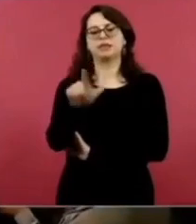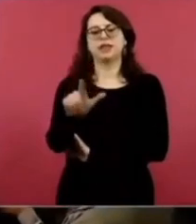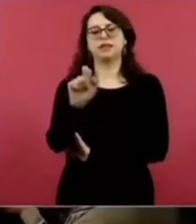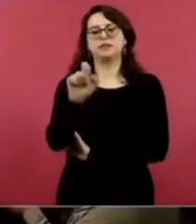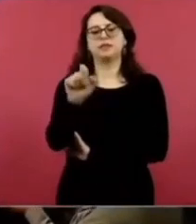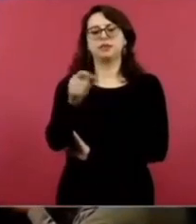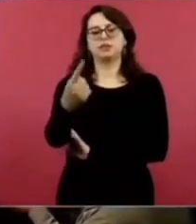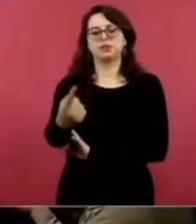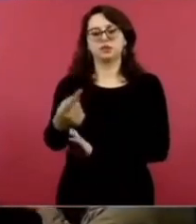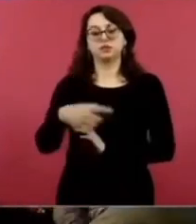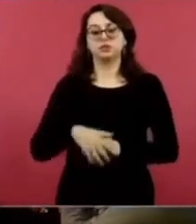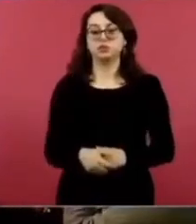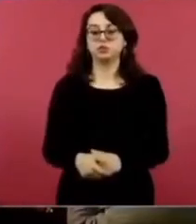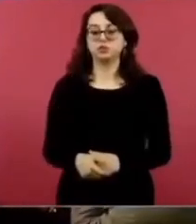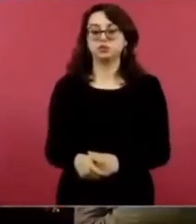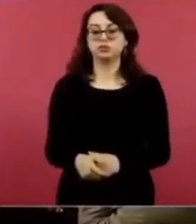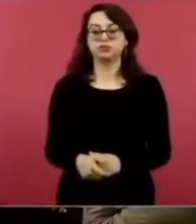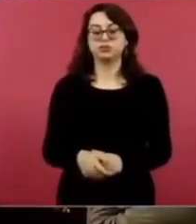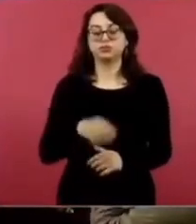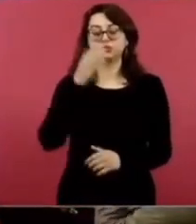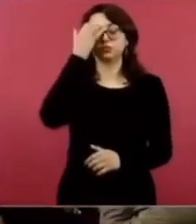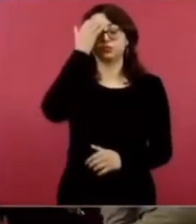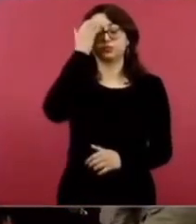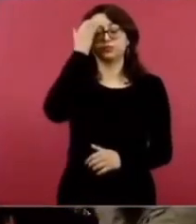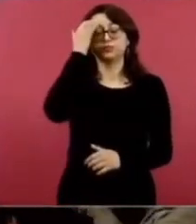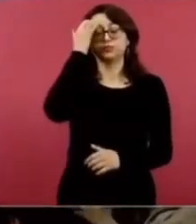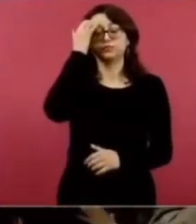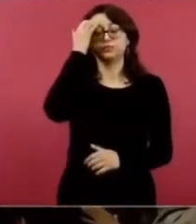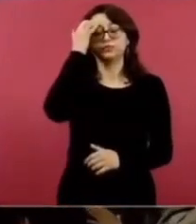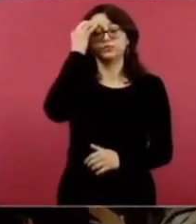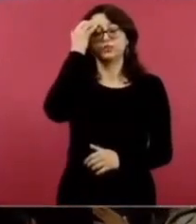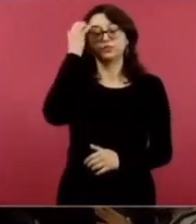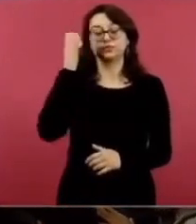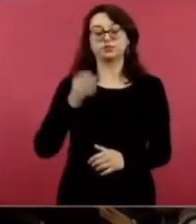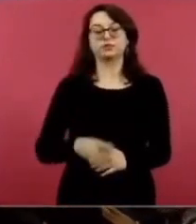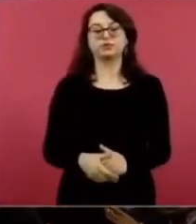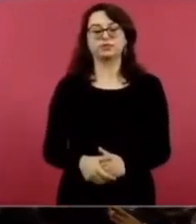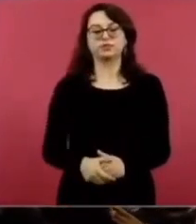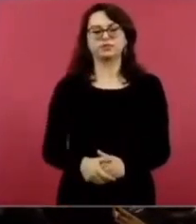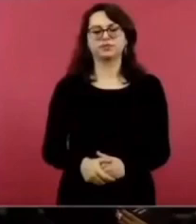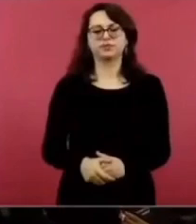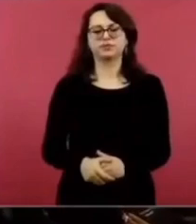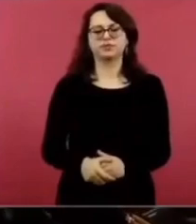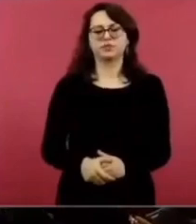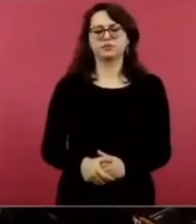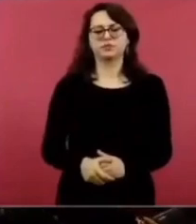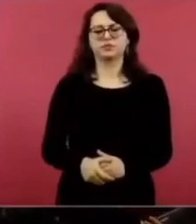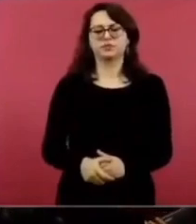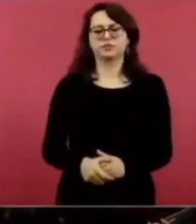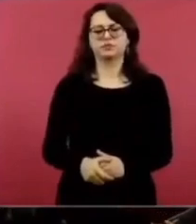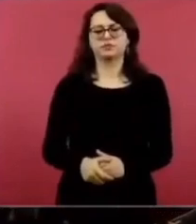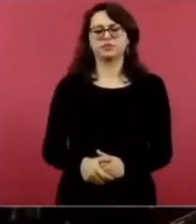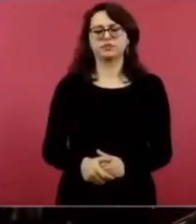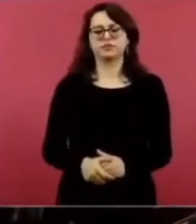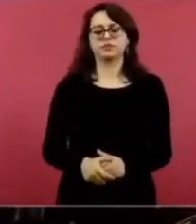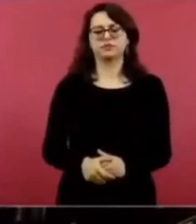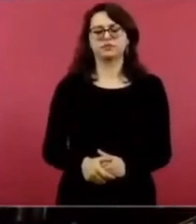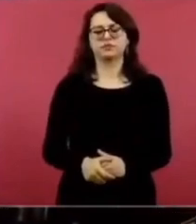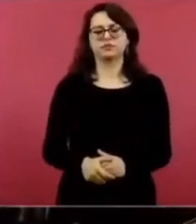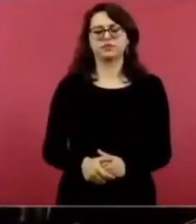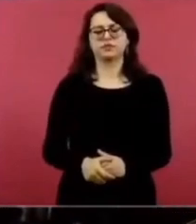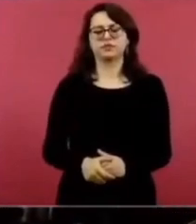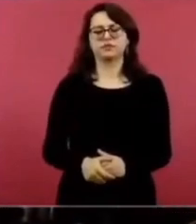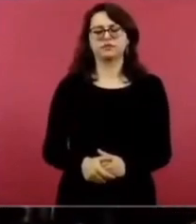Presidente, la Ciudad de México registra su menor cantidad de homicidios